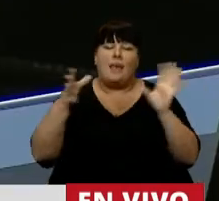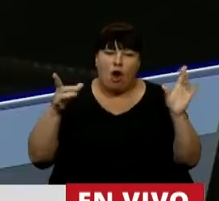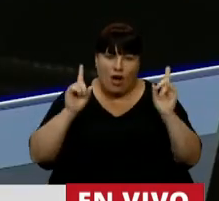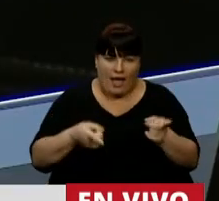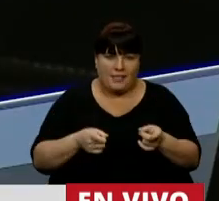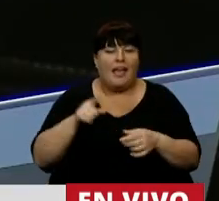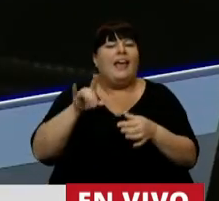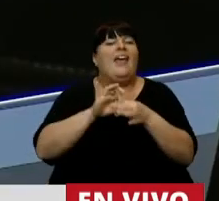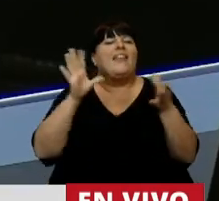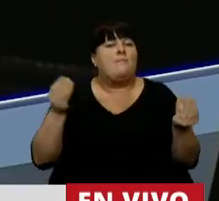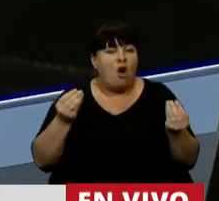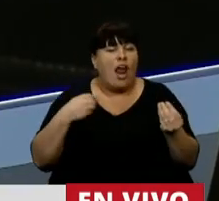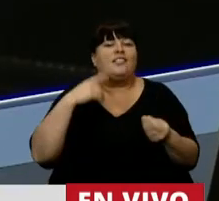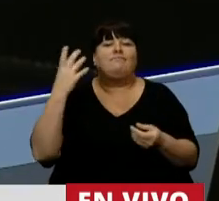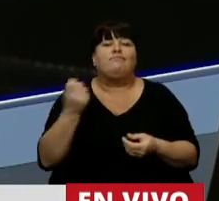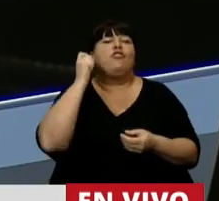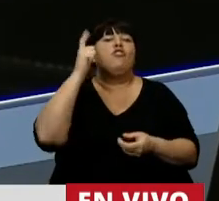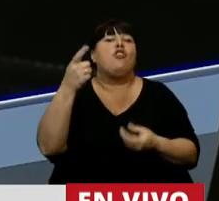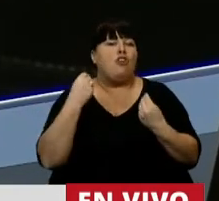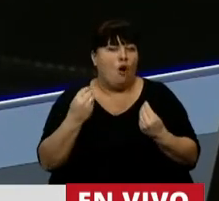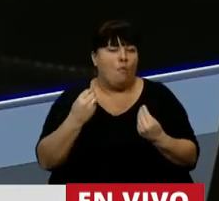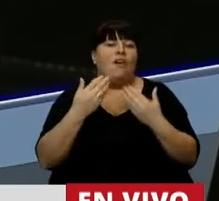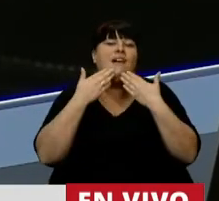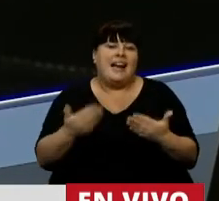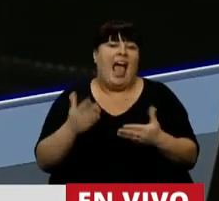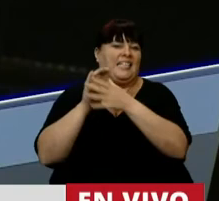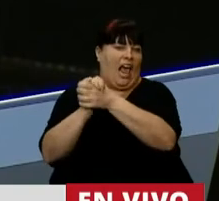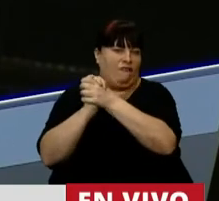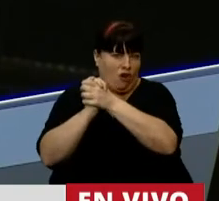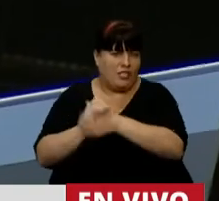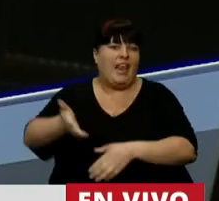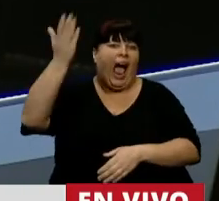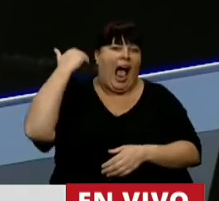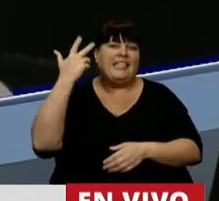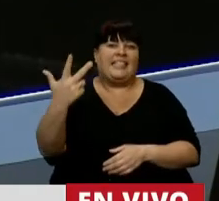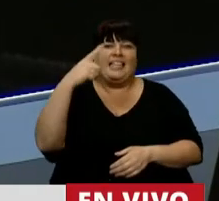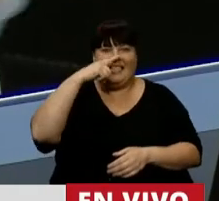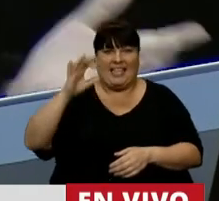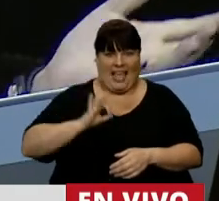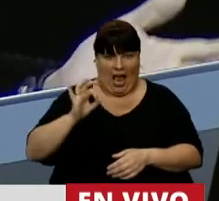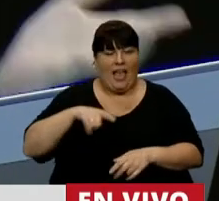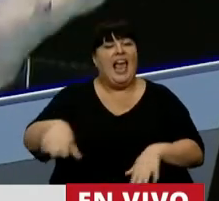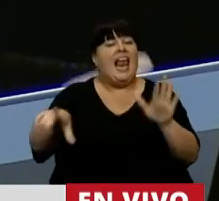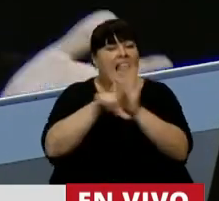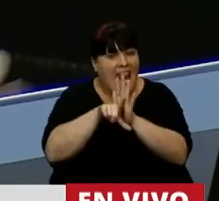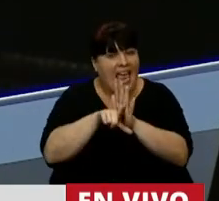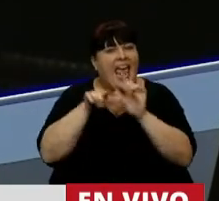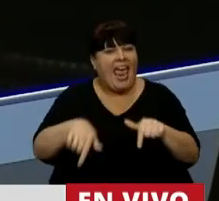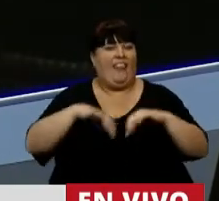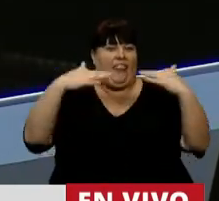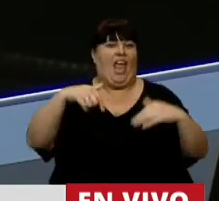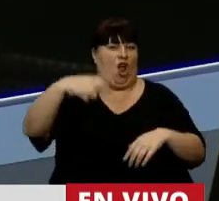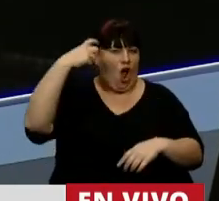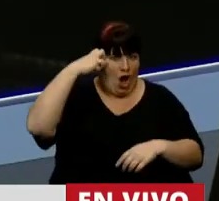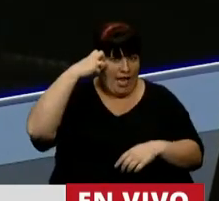democracia, esa democracia que supimos conseguir de la mano de Raúl Alfonsín hace 37 años. Esta ley, presidente, es de este